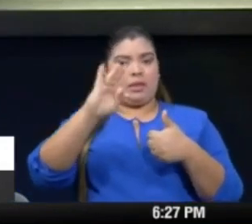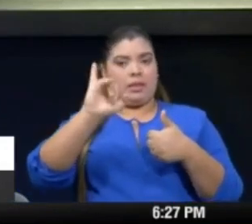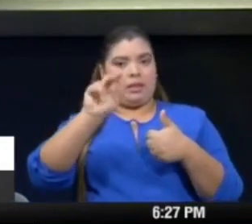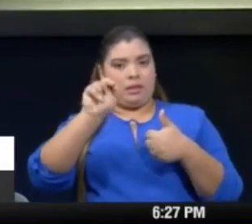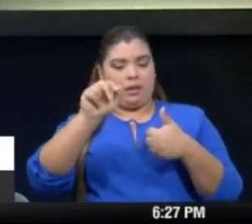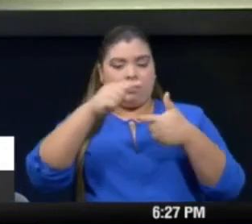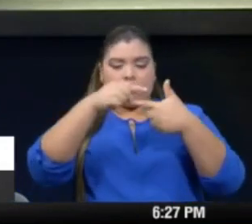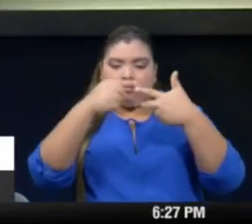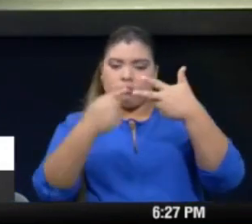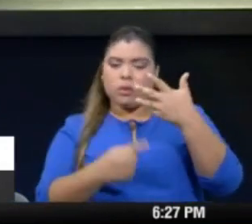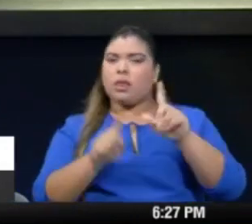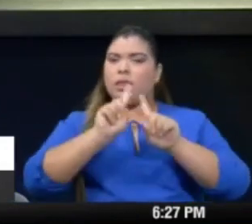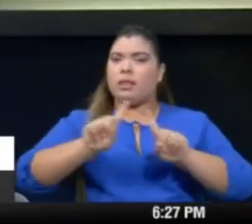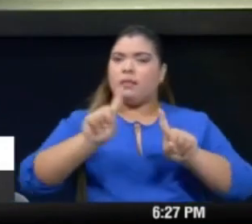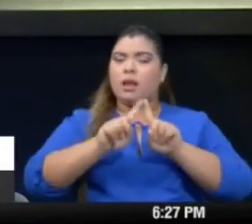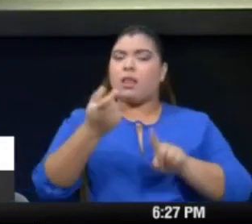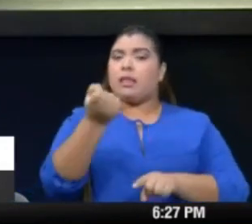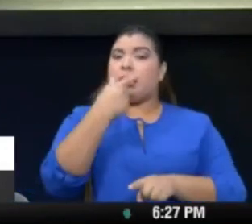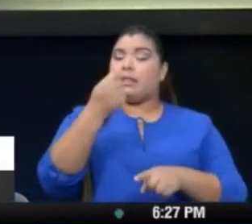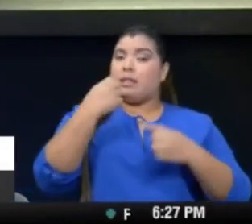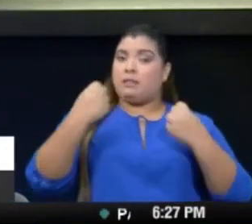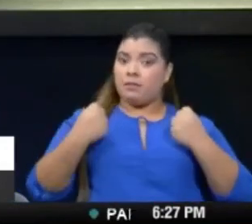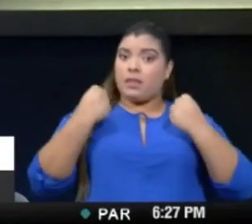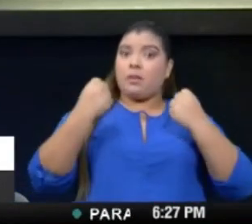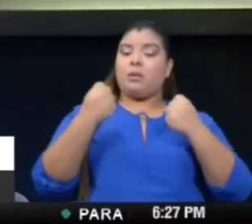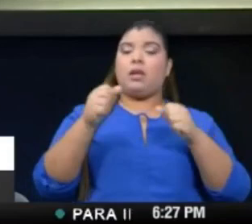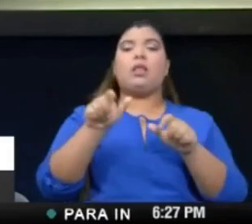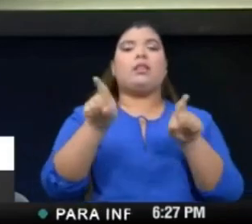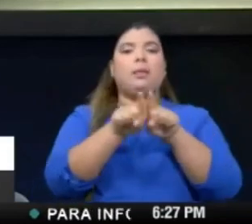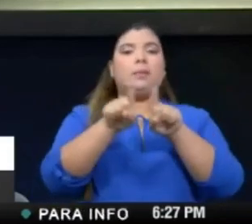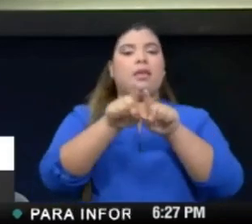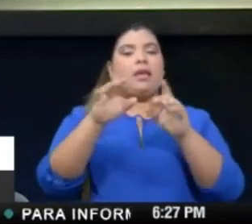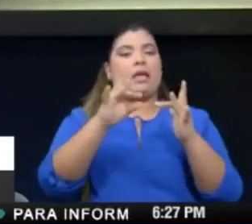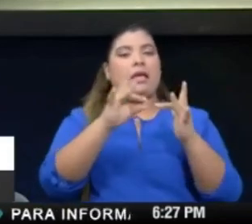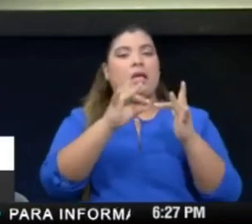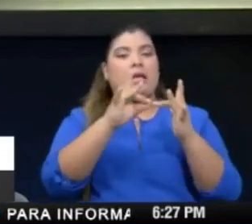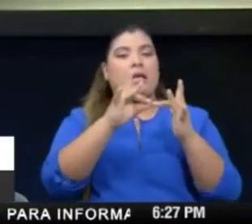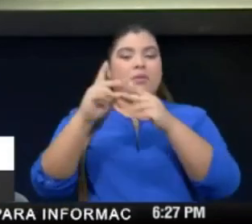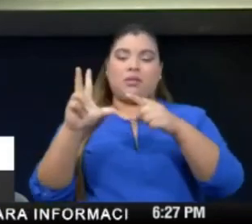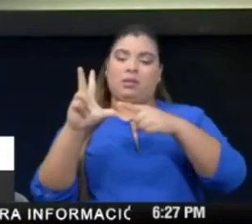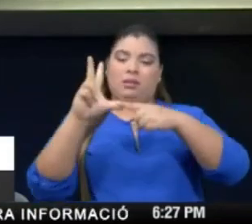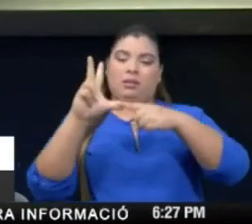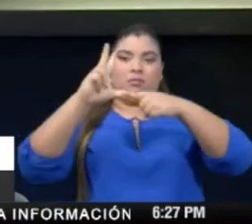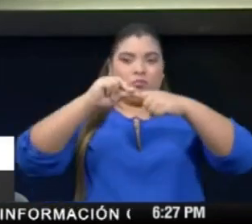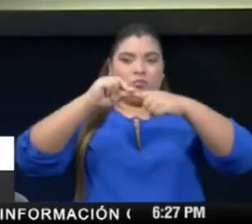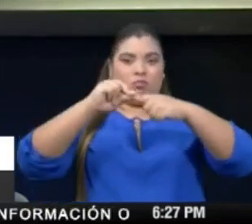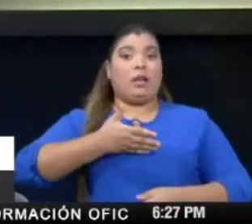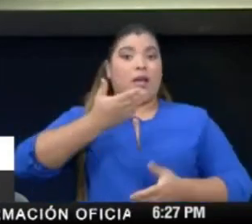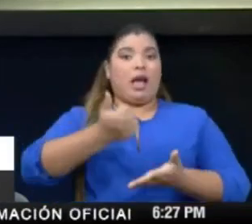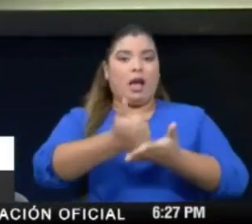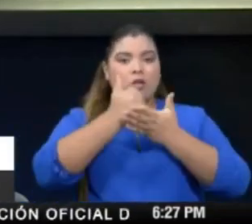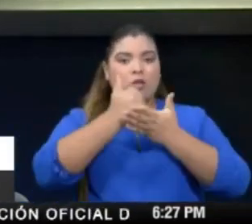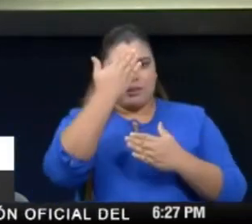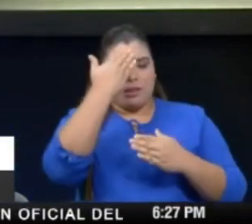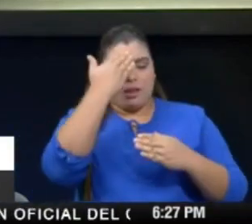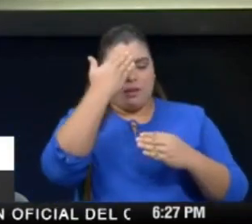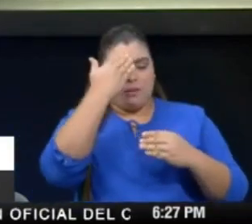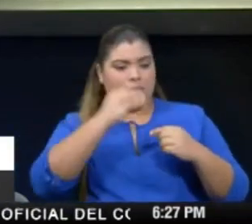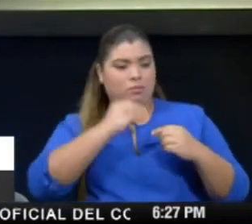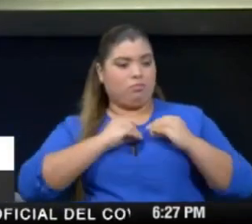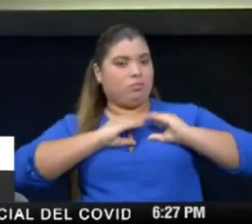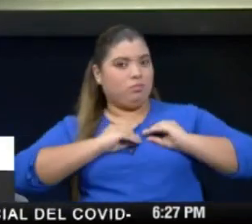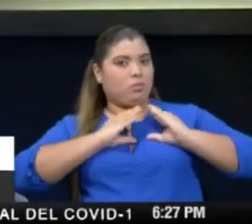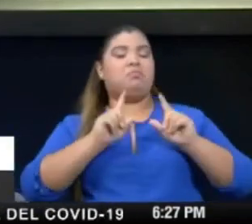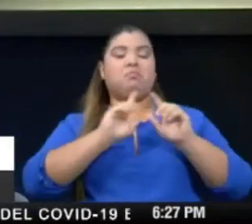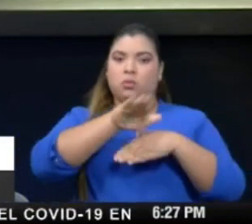multivitaminas y un oxímetro que es un medidor de oxígeno en la sangre, gel alcoholado, mascarillas y un